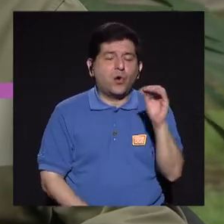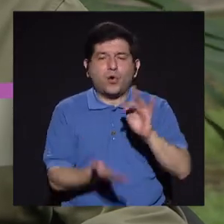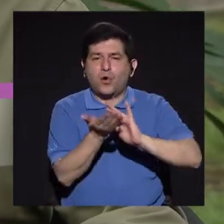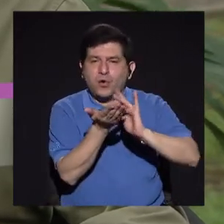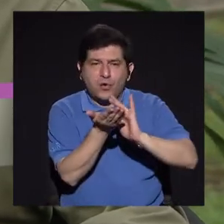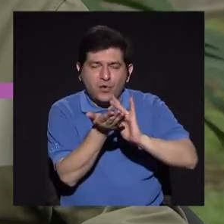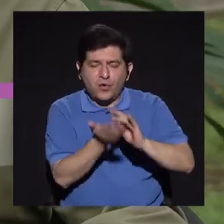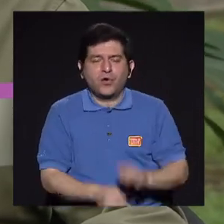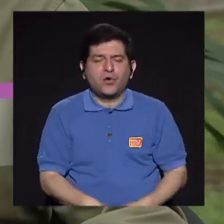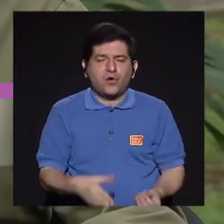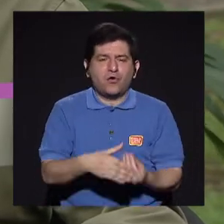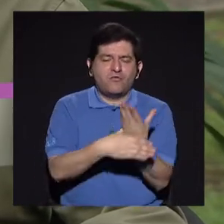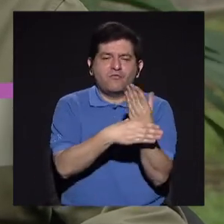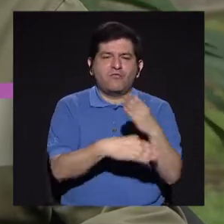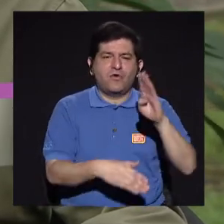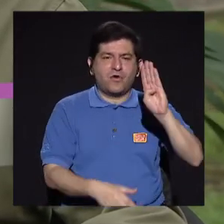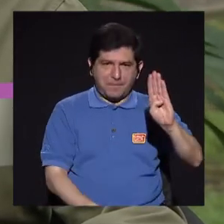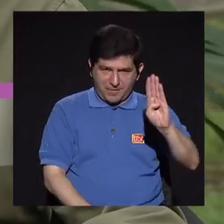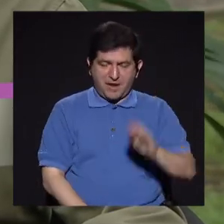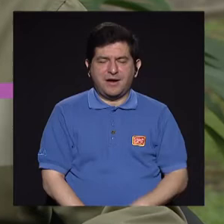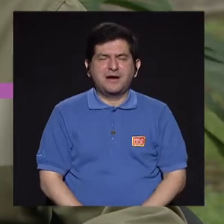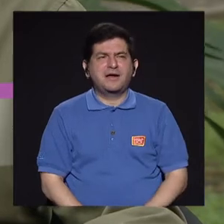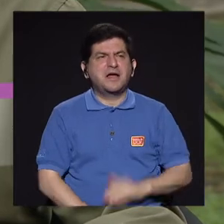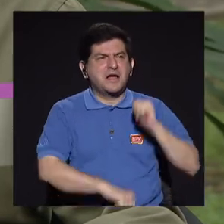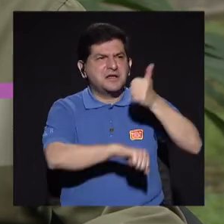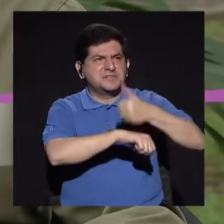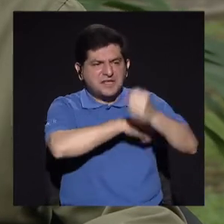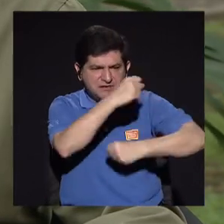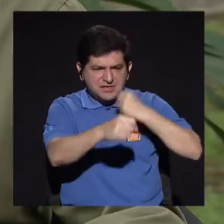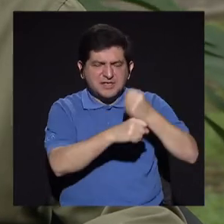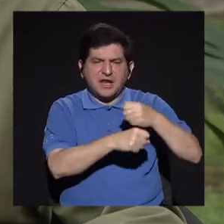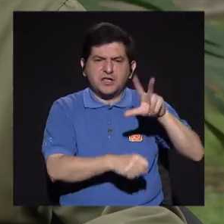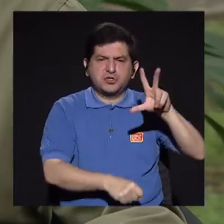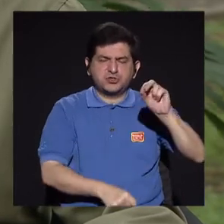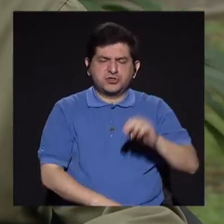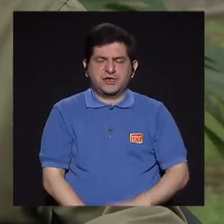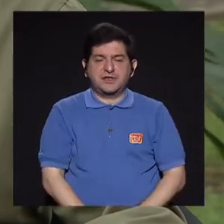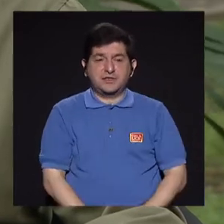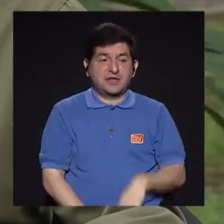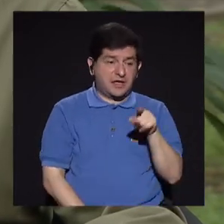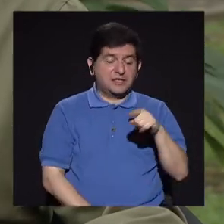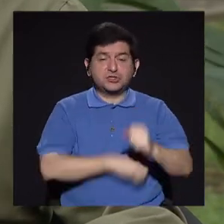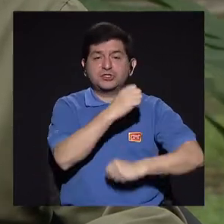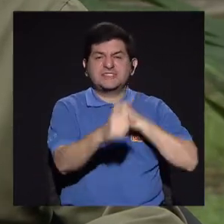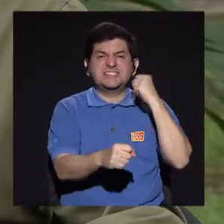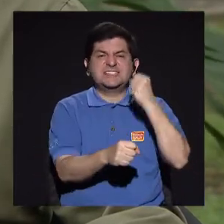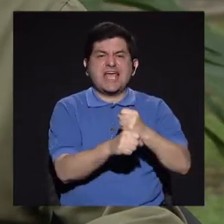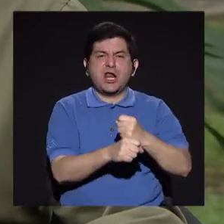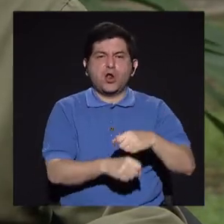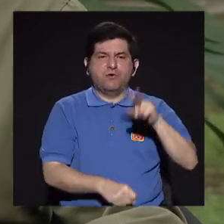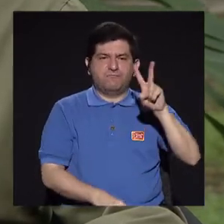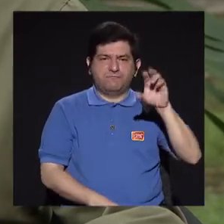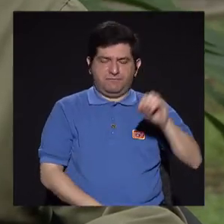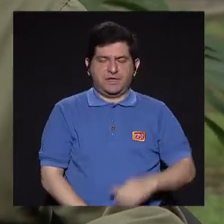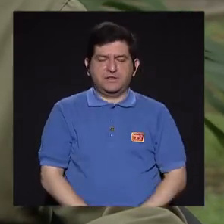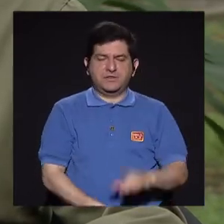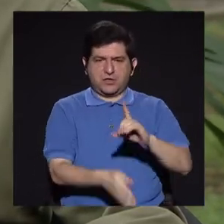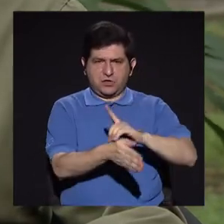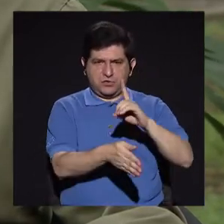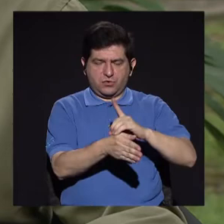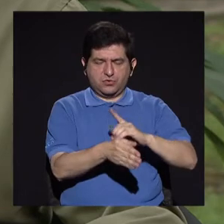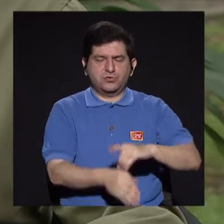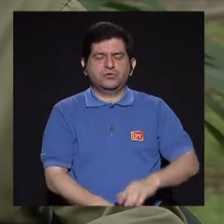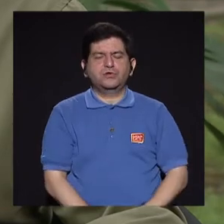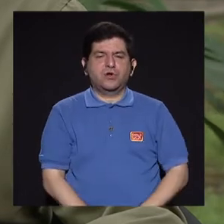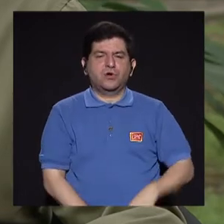conoce universalmente, es una terapia que fue creada en los años 30 del siglo XX. Por un médico de origen